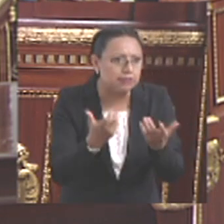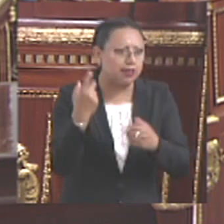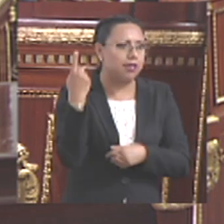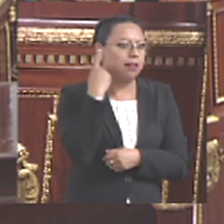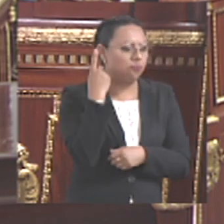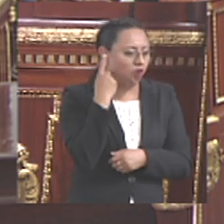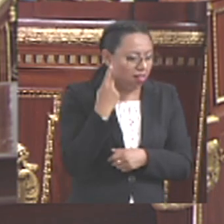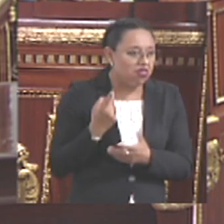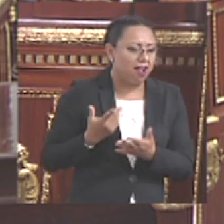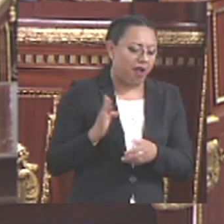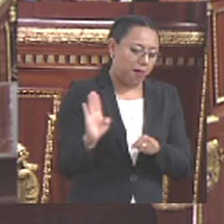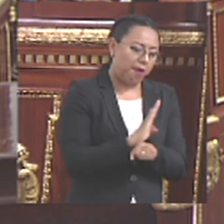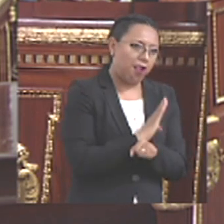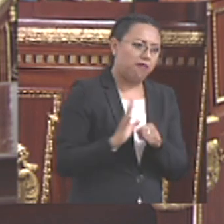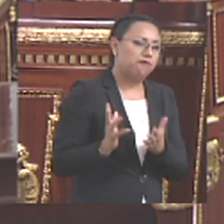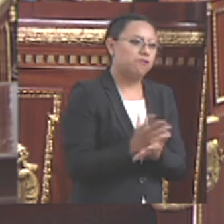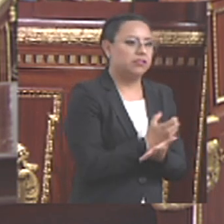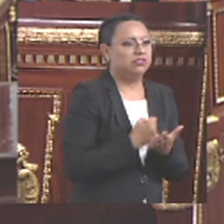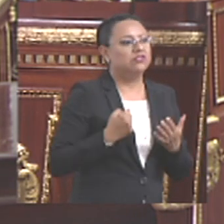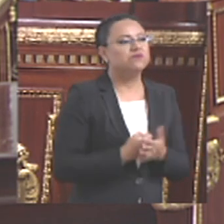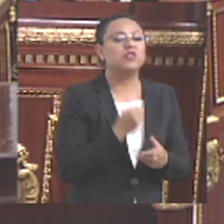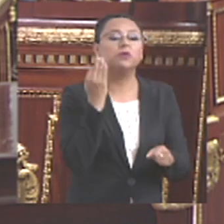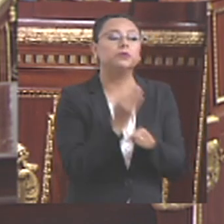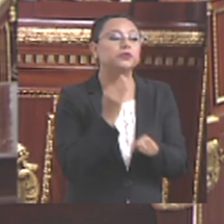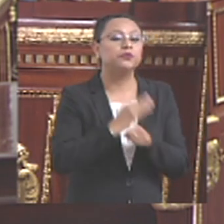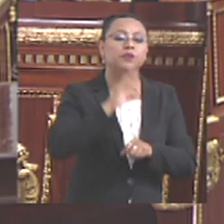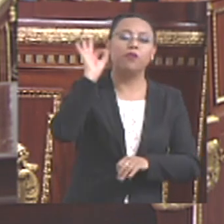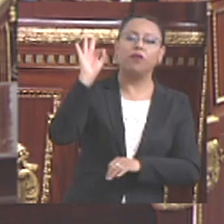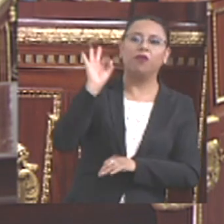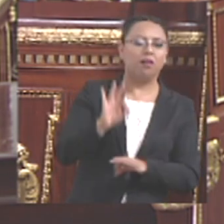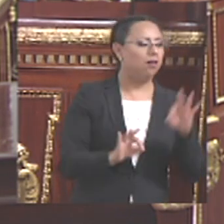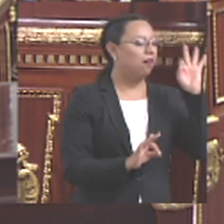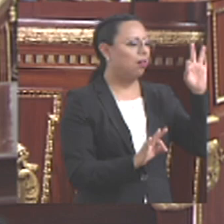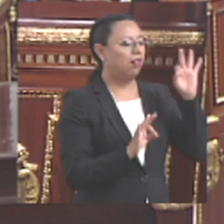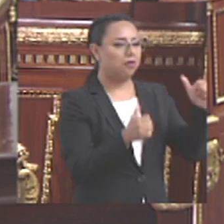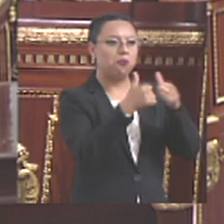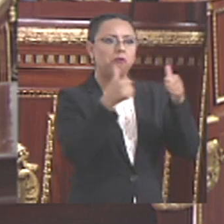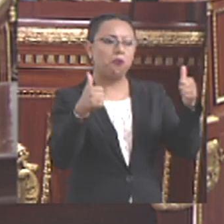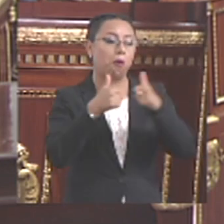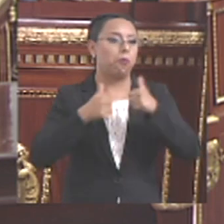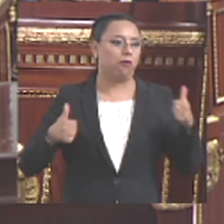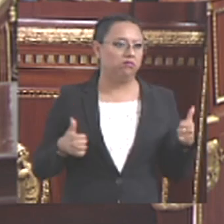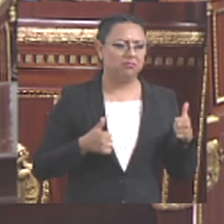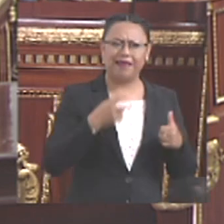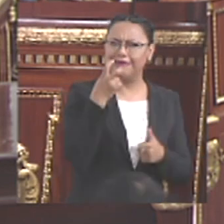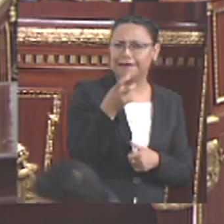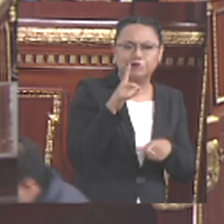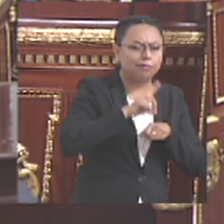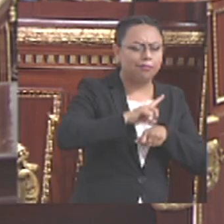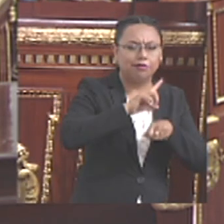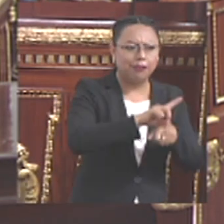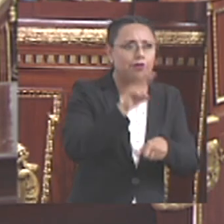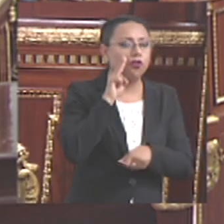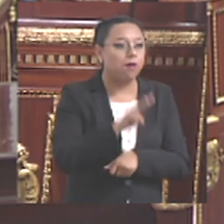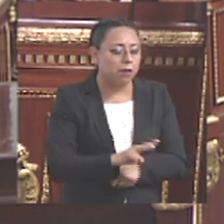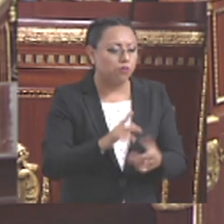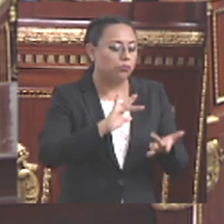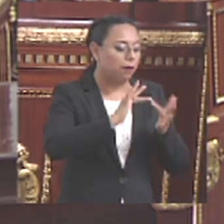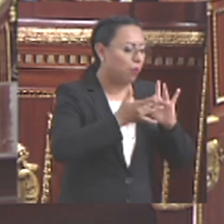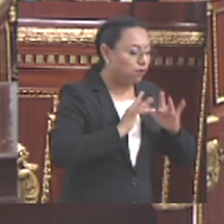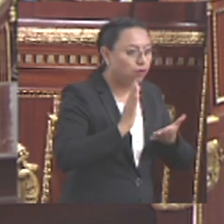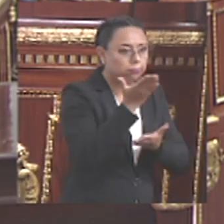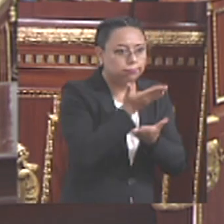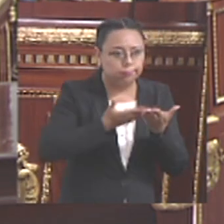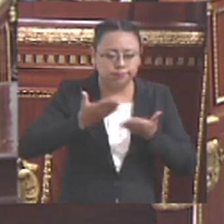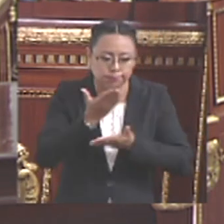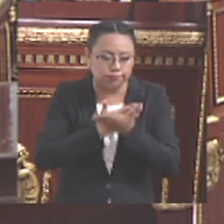que siempre habíamos sido hermanos. Lo vemos todos los días en las redes sociales y en los medios masivos de